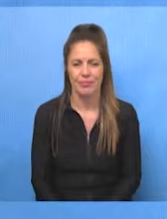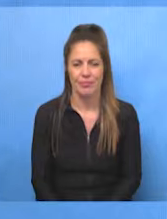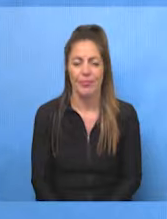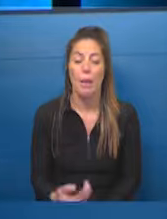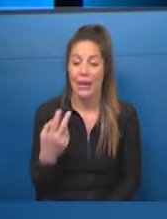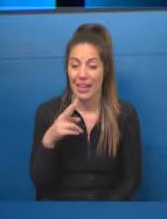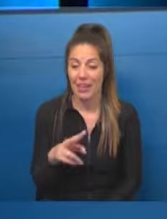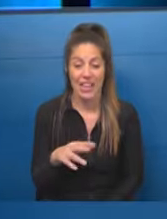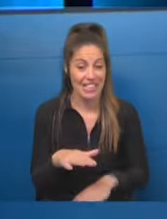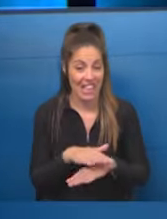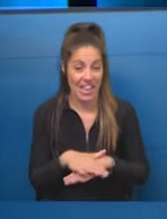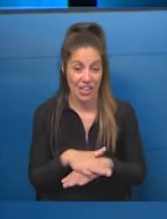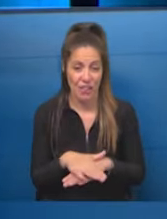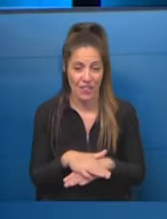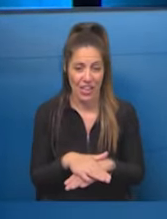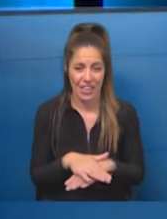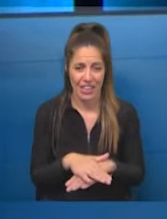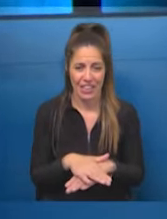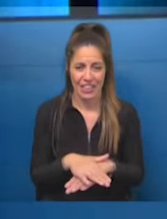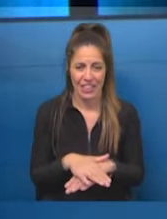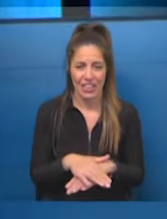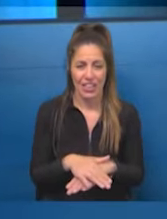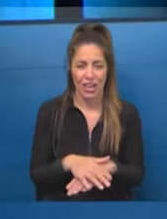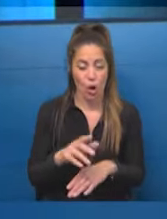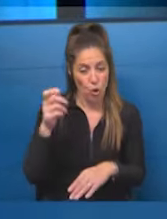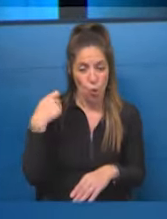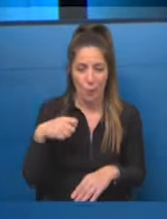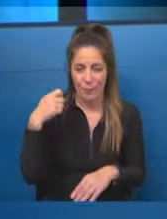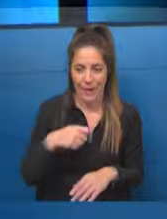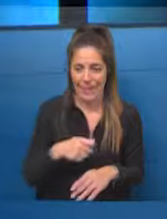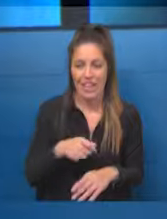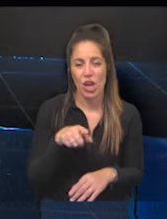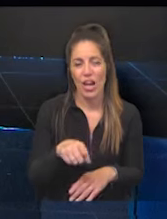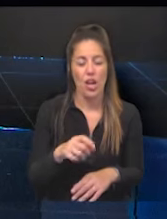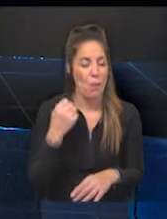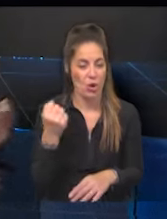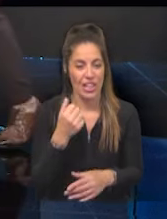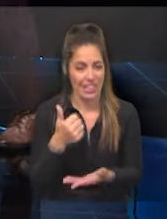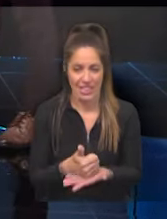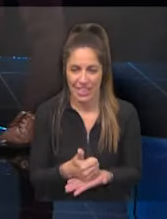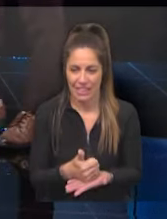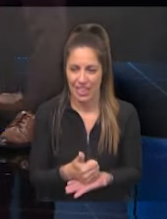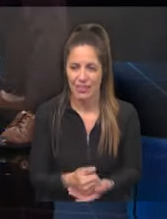para que vean el nivel no con un peine loo no importa lo importante es estar